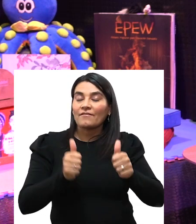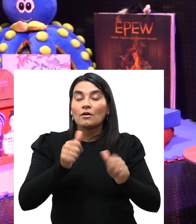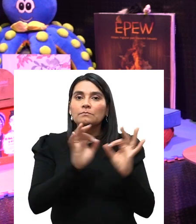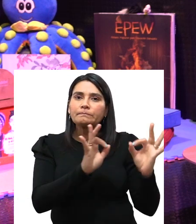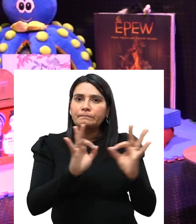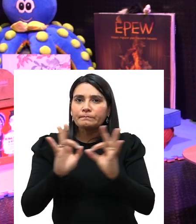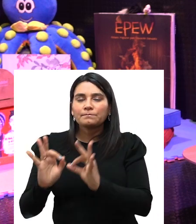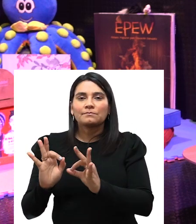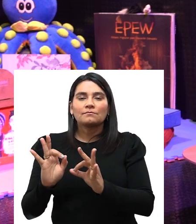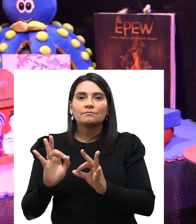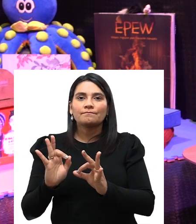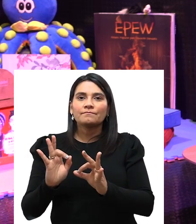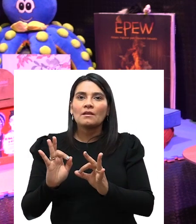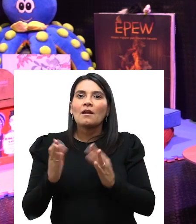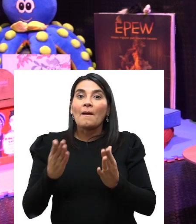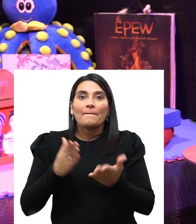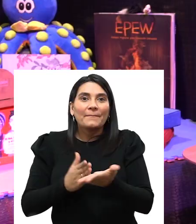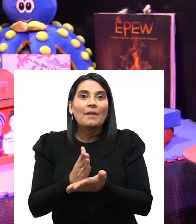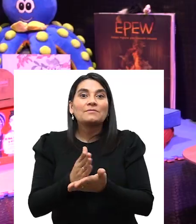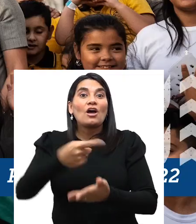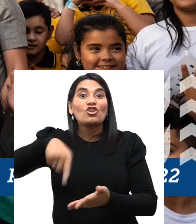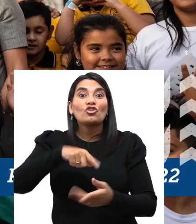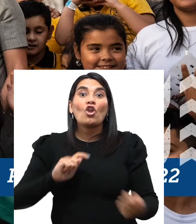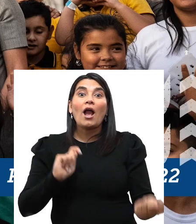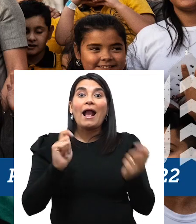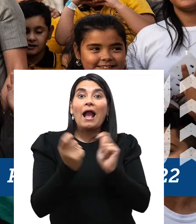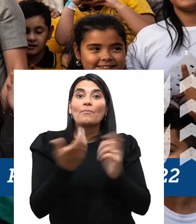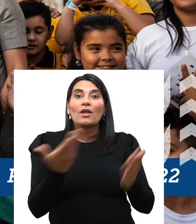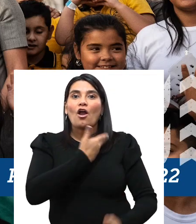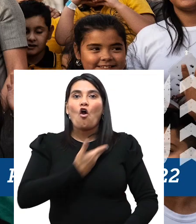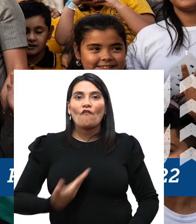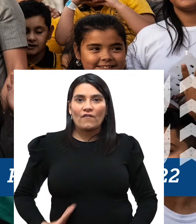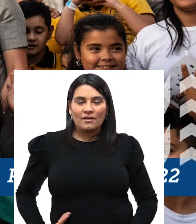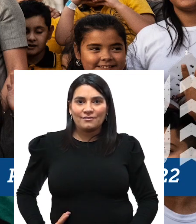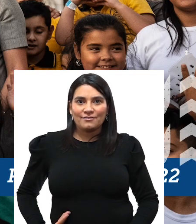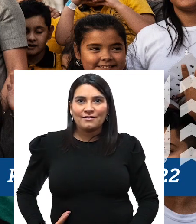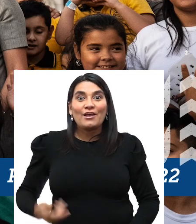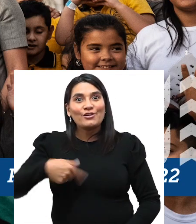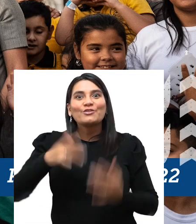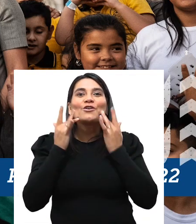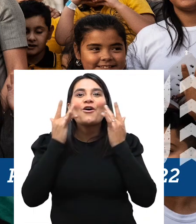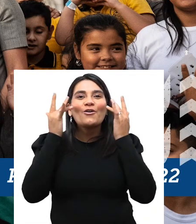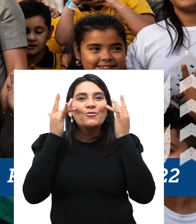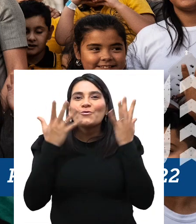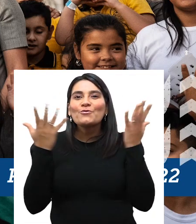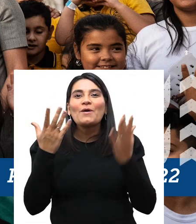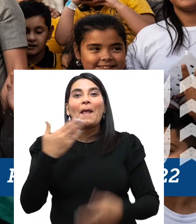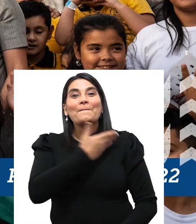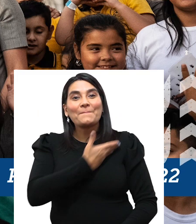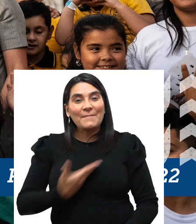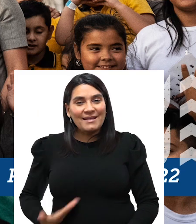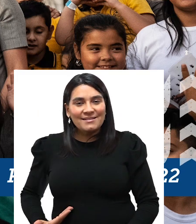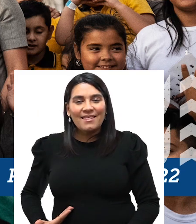particularidades. Para empezar, tuvimos un cambio de gobierno y para nuestra alegría infinita, el presidente Gabriel